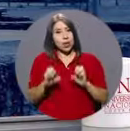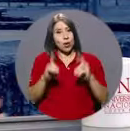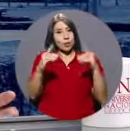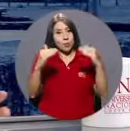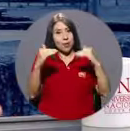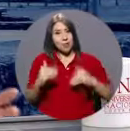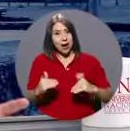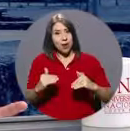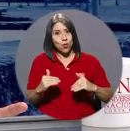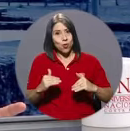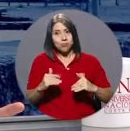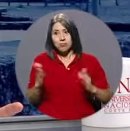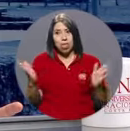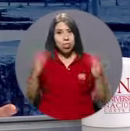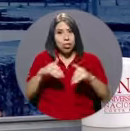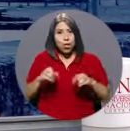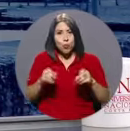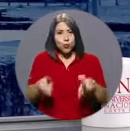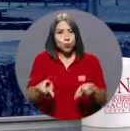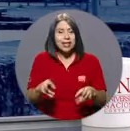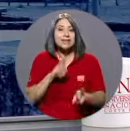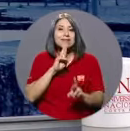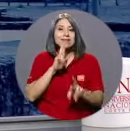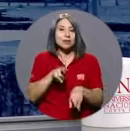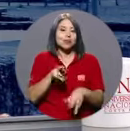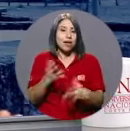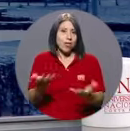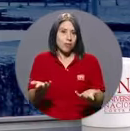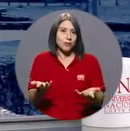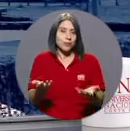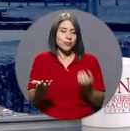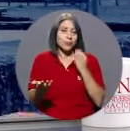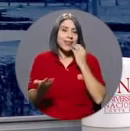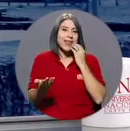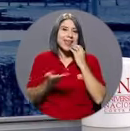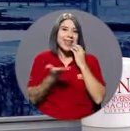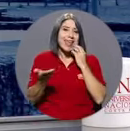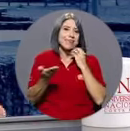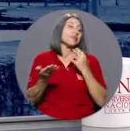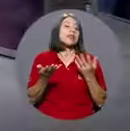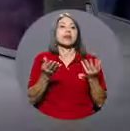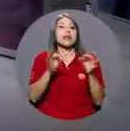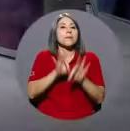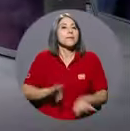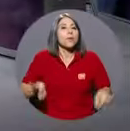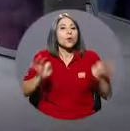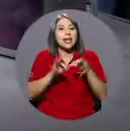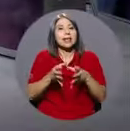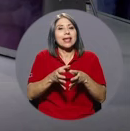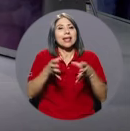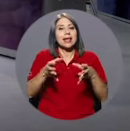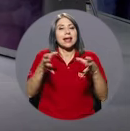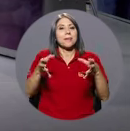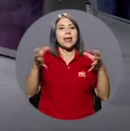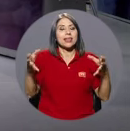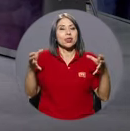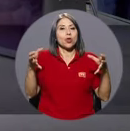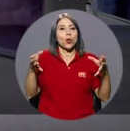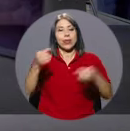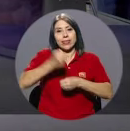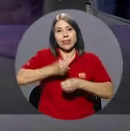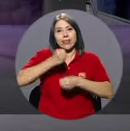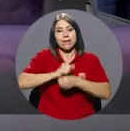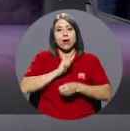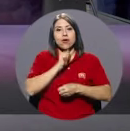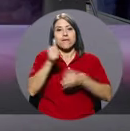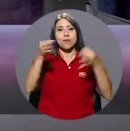bajo, no está teniendo oportunidades. Y como resultado tenemos lo que mencionaba Chile al principio, un incremento importante en la